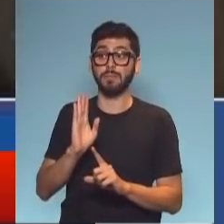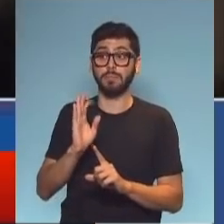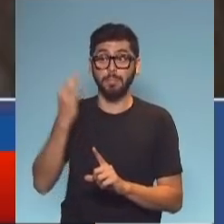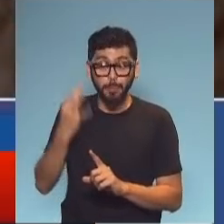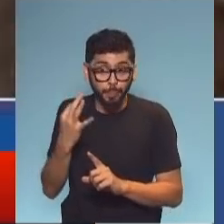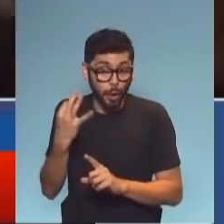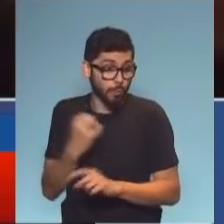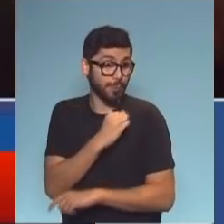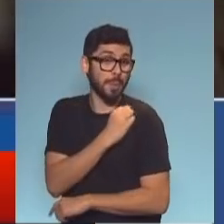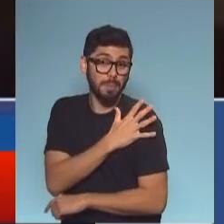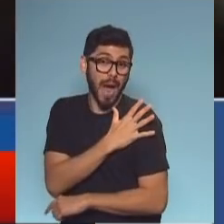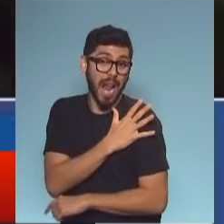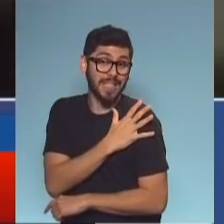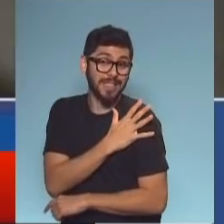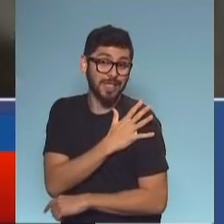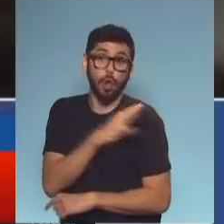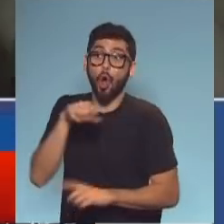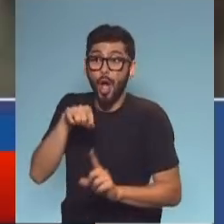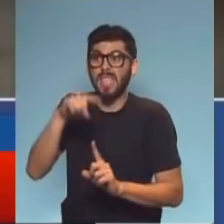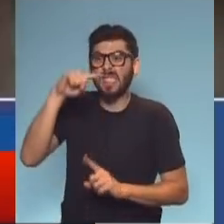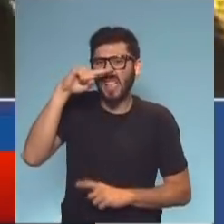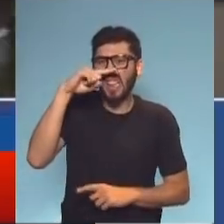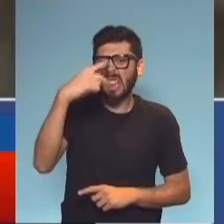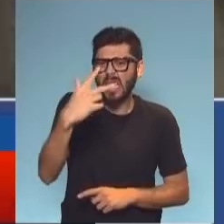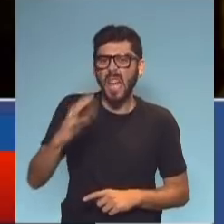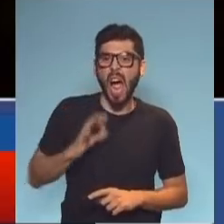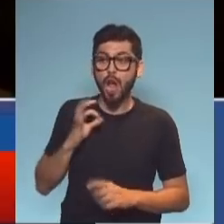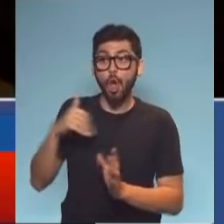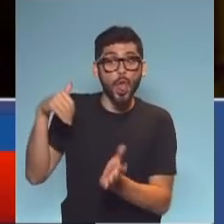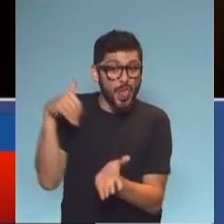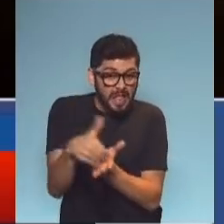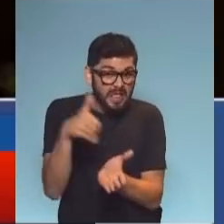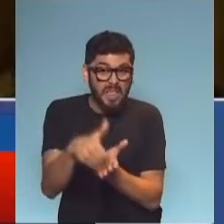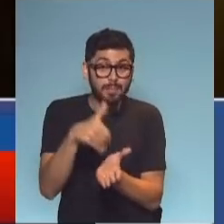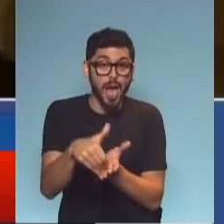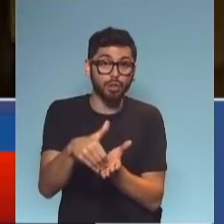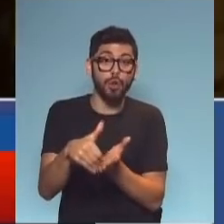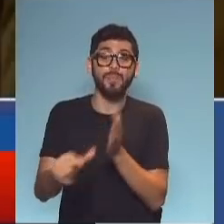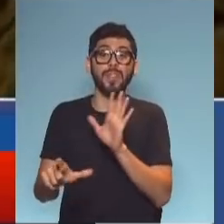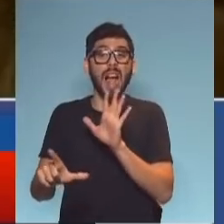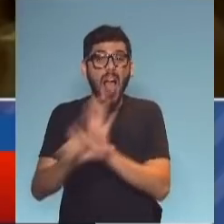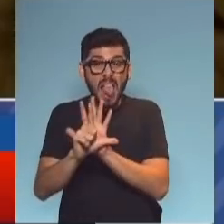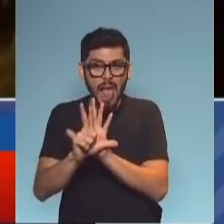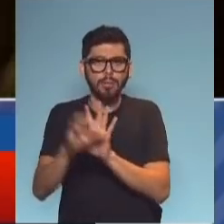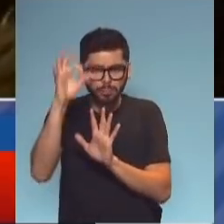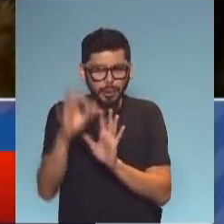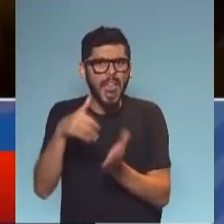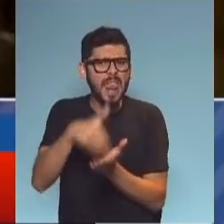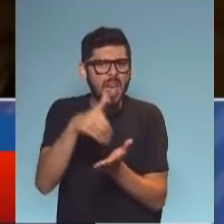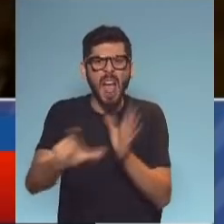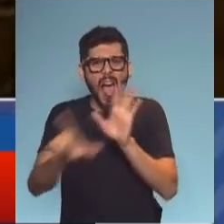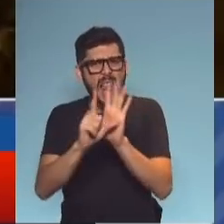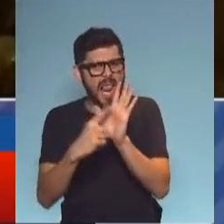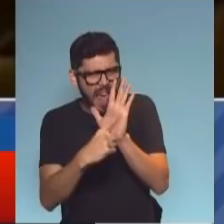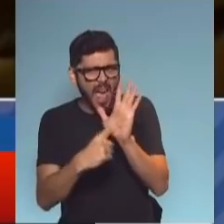que luego de 73 años de discriminación por ley, la discriminación es por